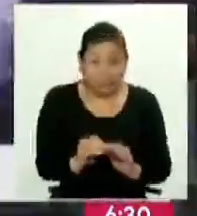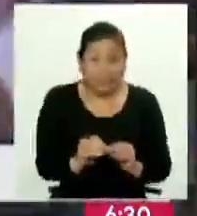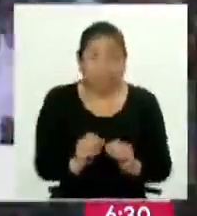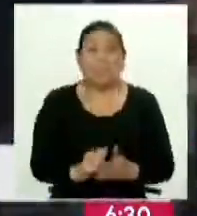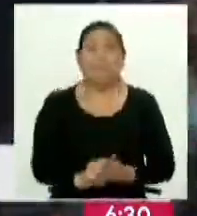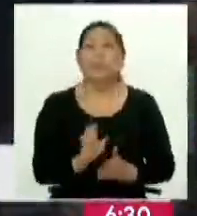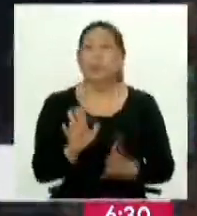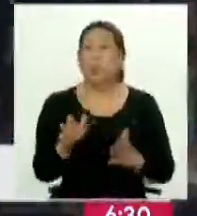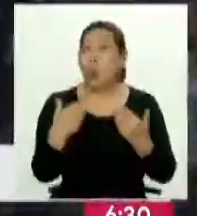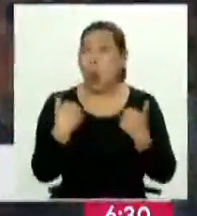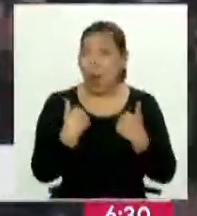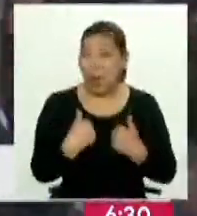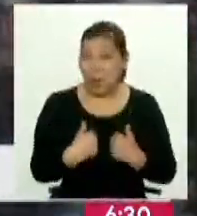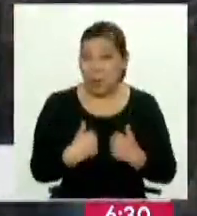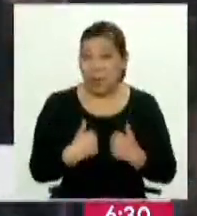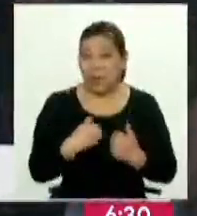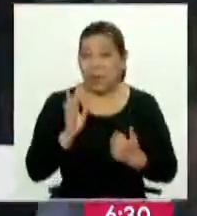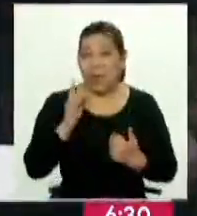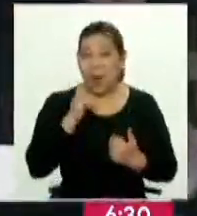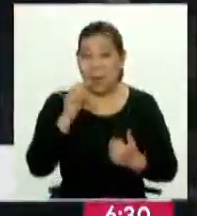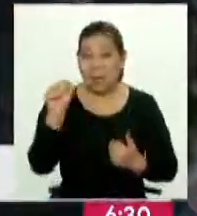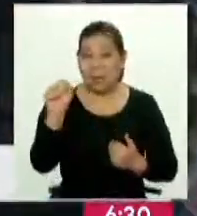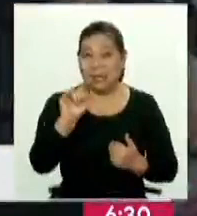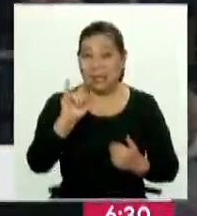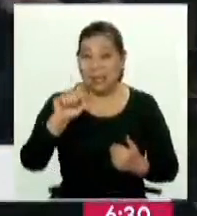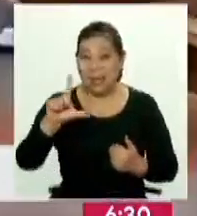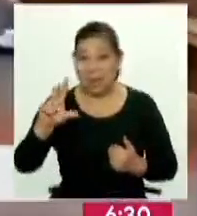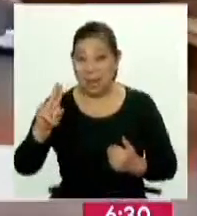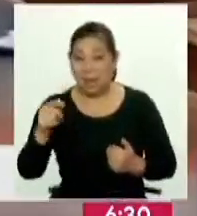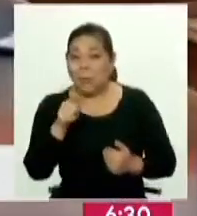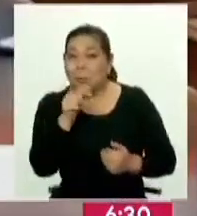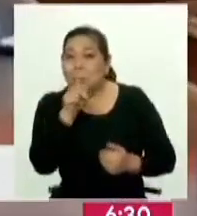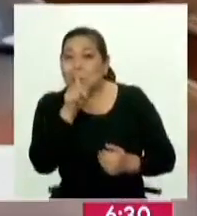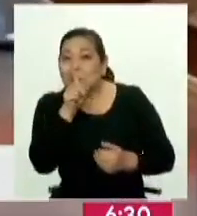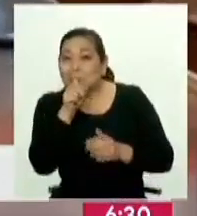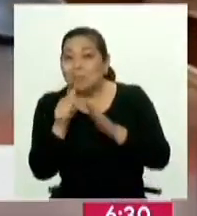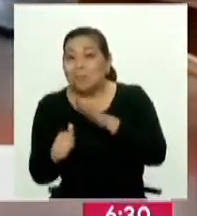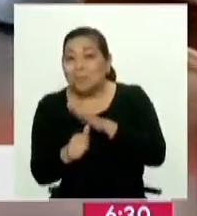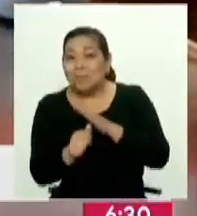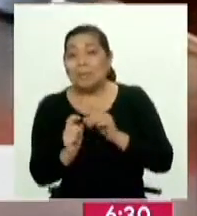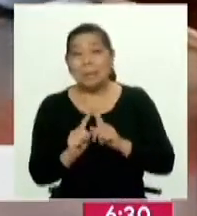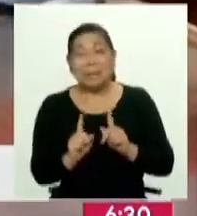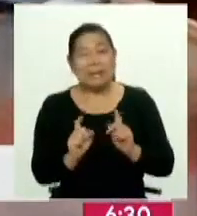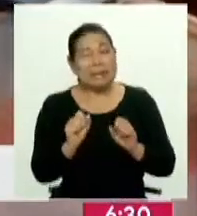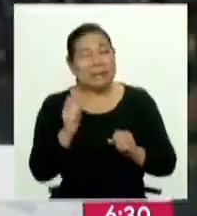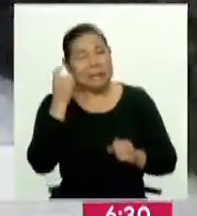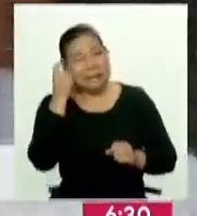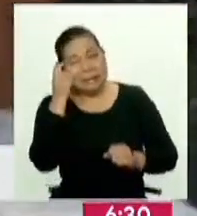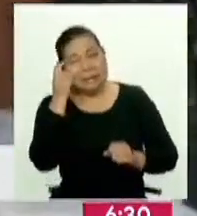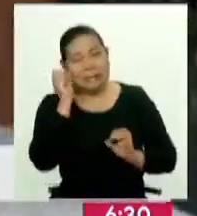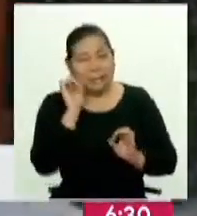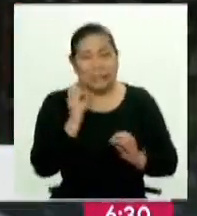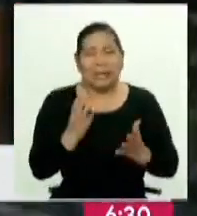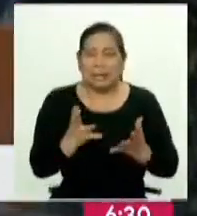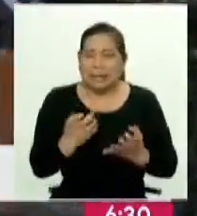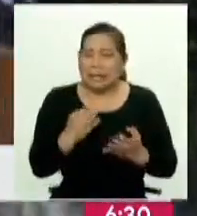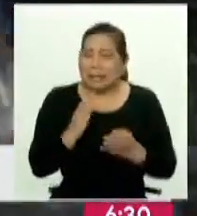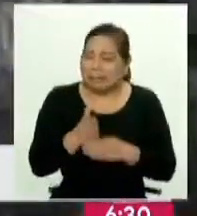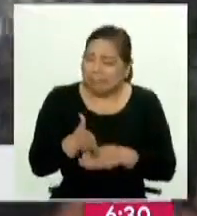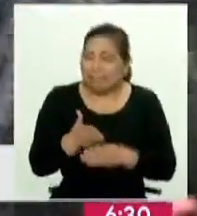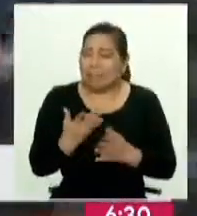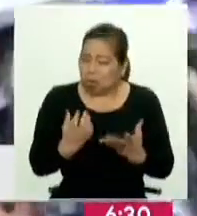Yalán, abogado del ex titular de Transportes y aún prófugo de la justicia, anunció que su patrocinado siempre ha estado predispuesto a